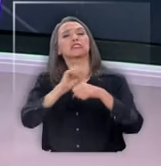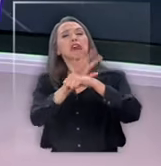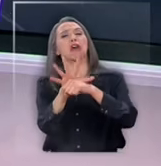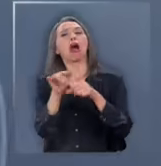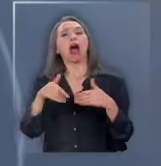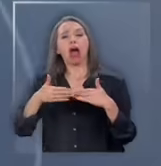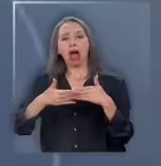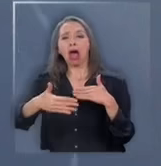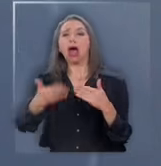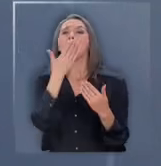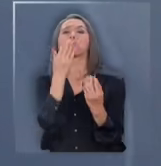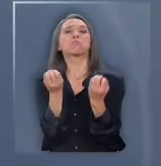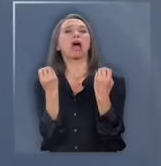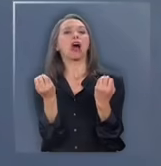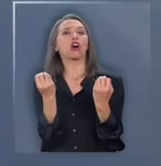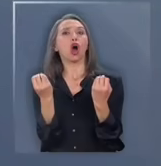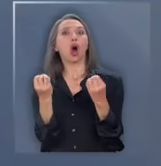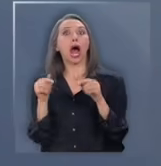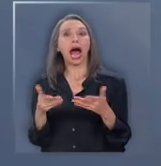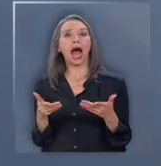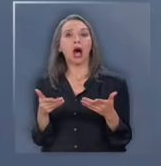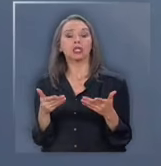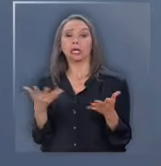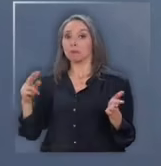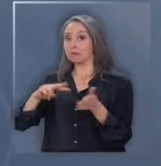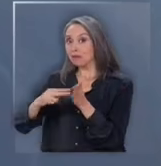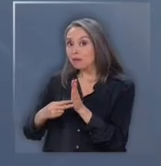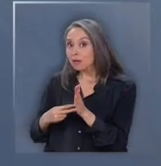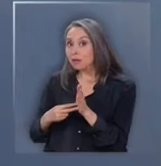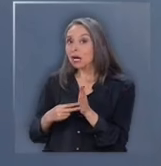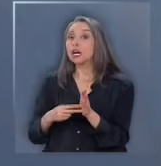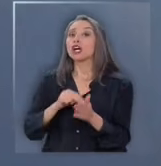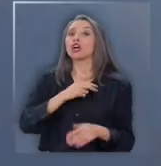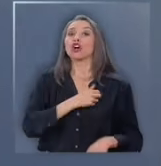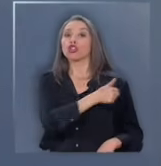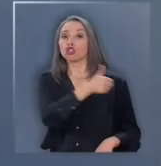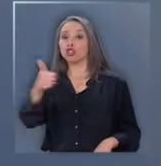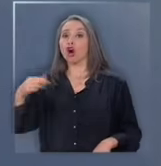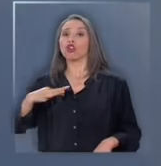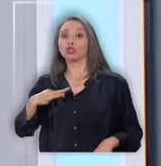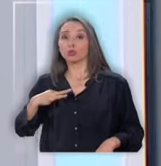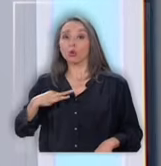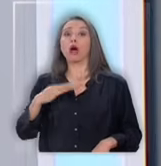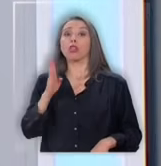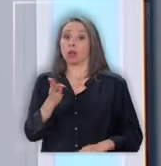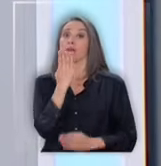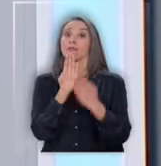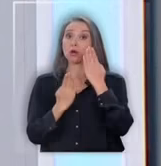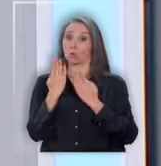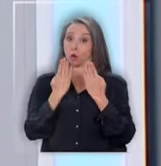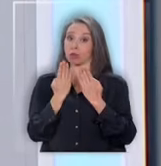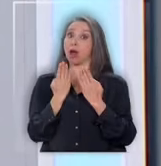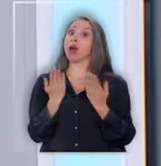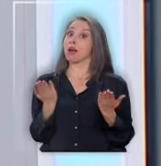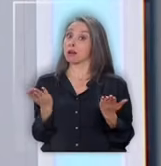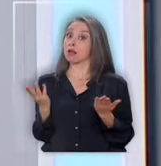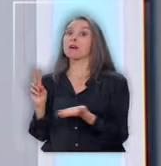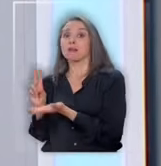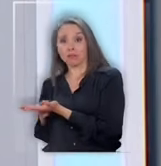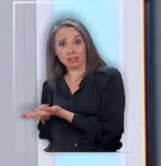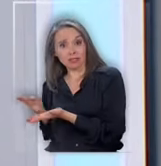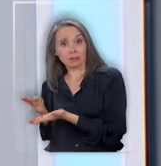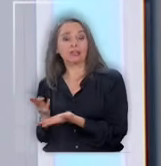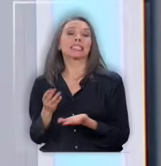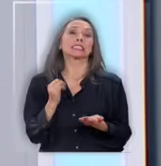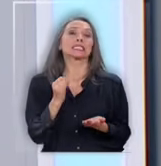mejor y ahora eso nos está pasando la cuenta digo también incluyéndonos a todos los ciudadanos que nos tenemos que cuidar por cierto yo creo